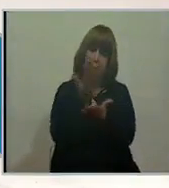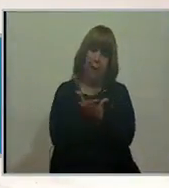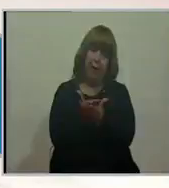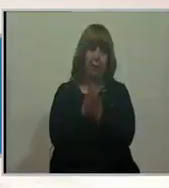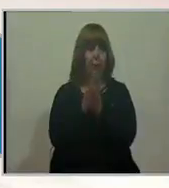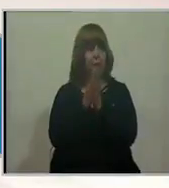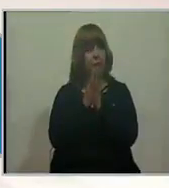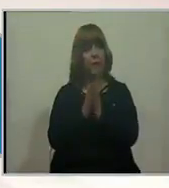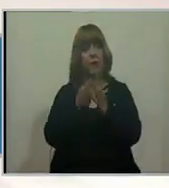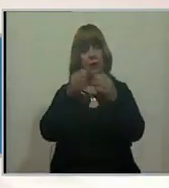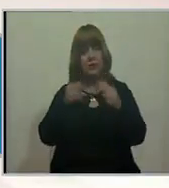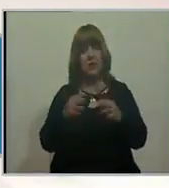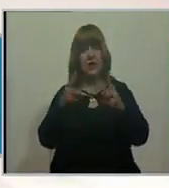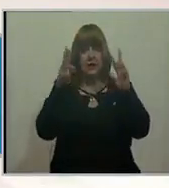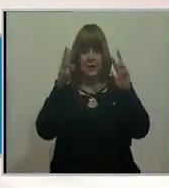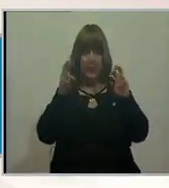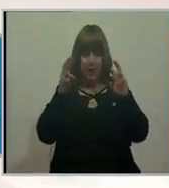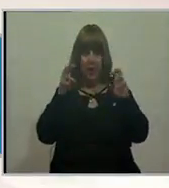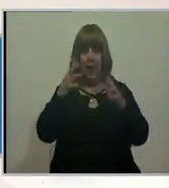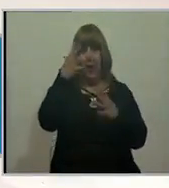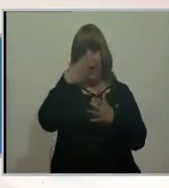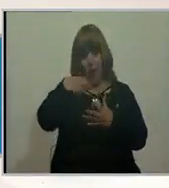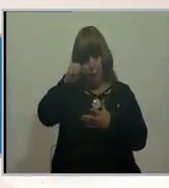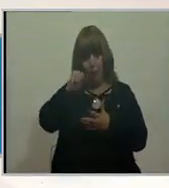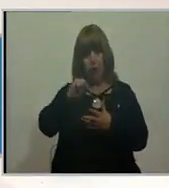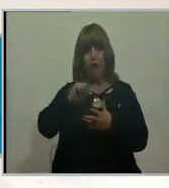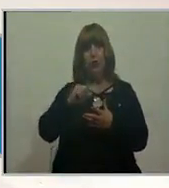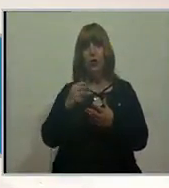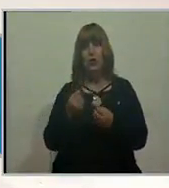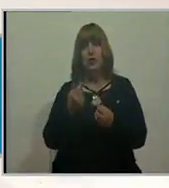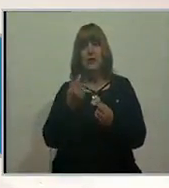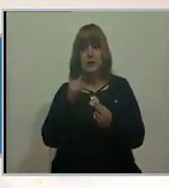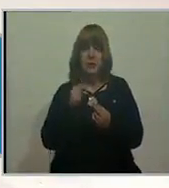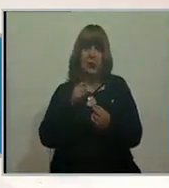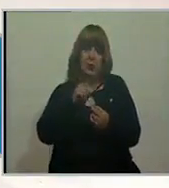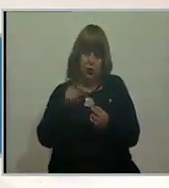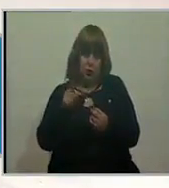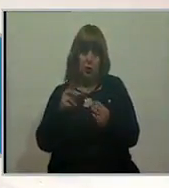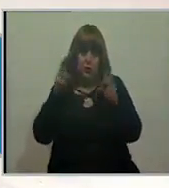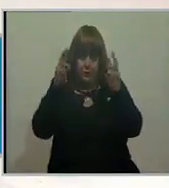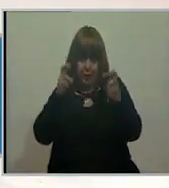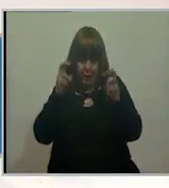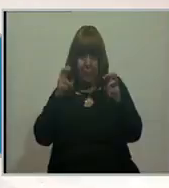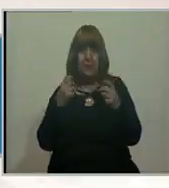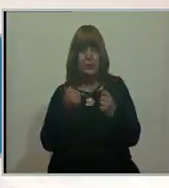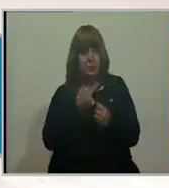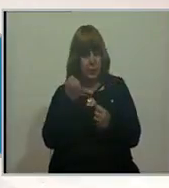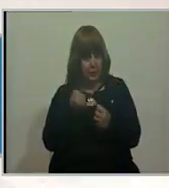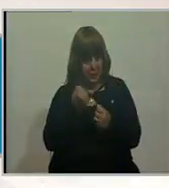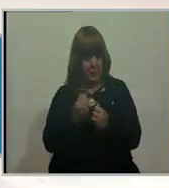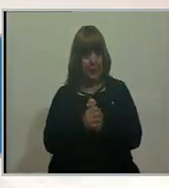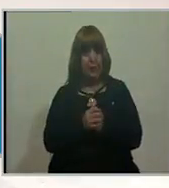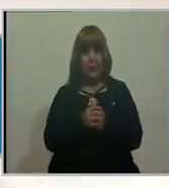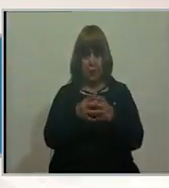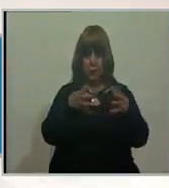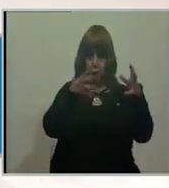en todo. Y me parece también que está buenísimo respetar todas las opiniones, y no por estar de un lado o del otro sos ¿seguro? Mejor o peor. Seguro.